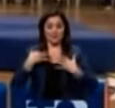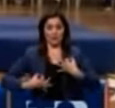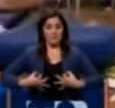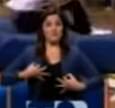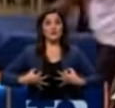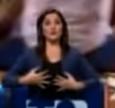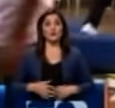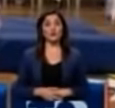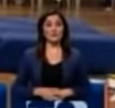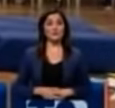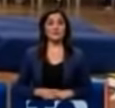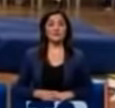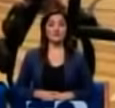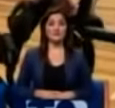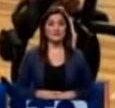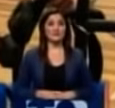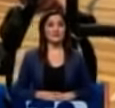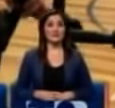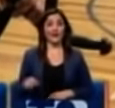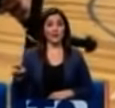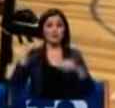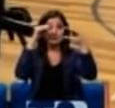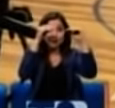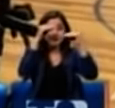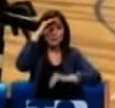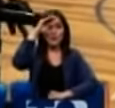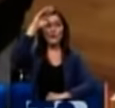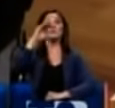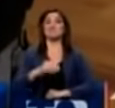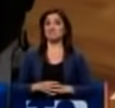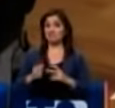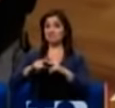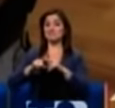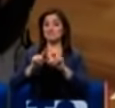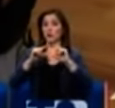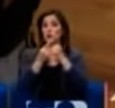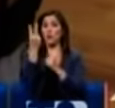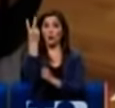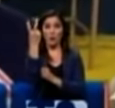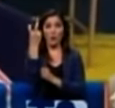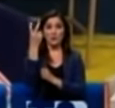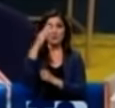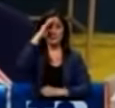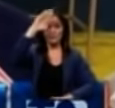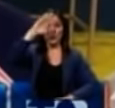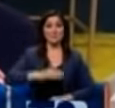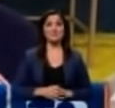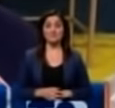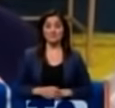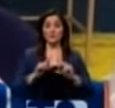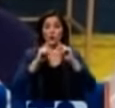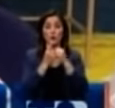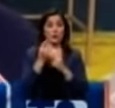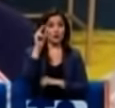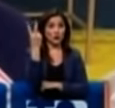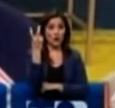Esta habilidad ahora se la está transmitiendo a la policía, que ha comenzado ya con un grupo de 12 oficiales. Sí, tenemos un grupo de